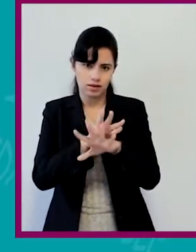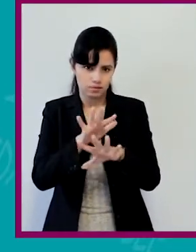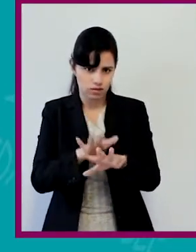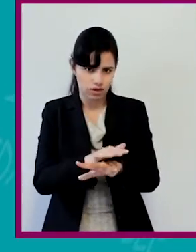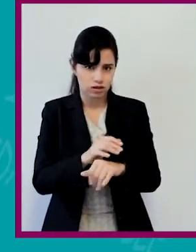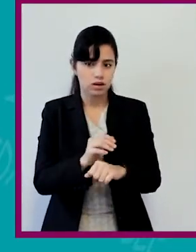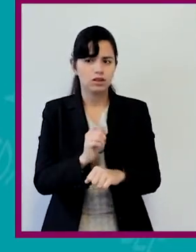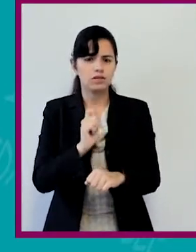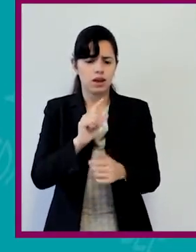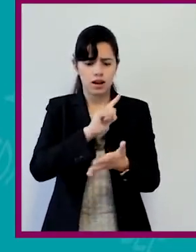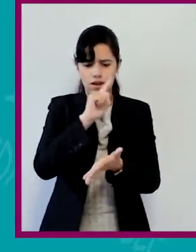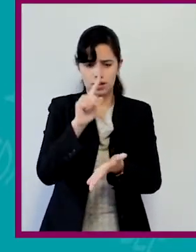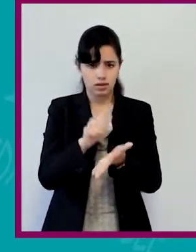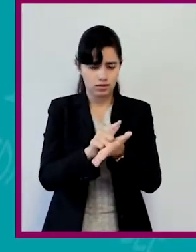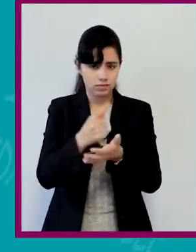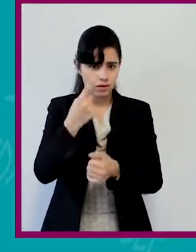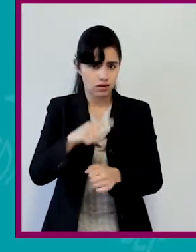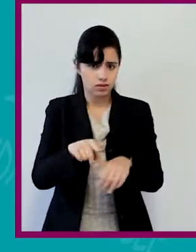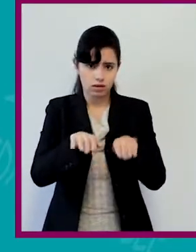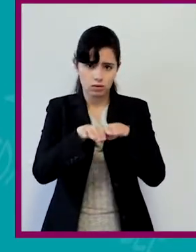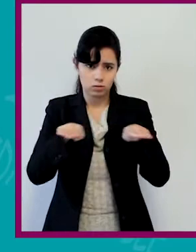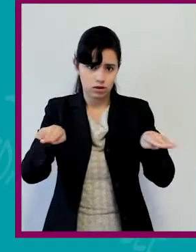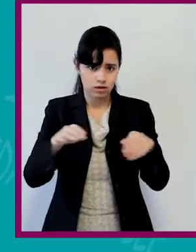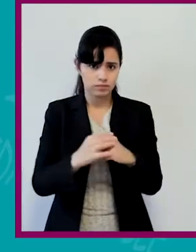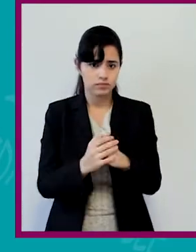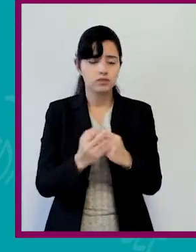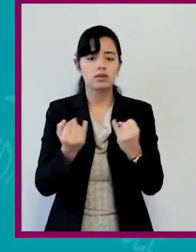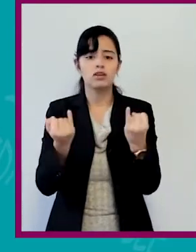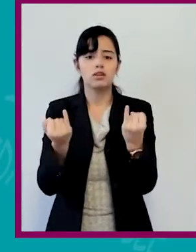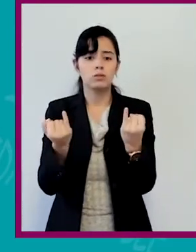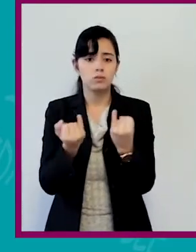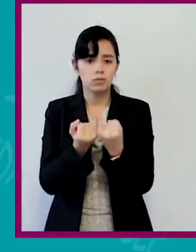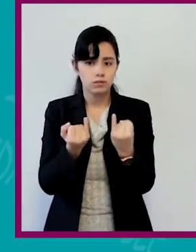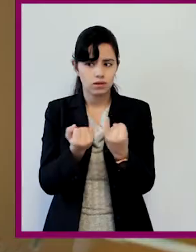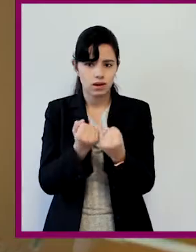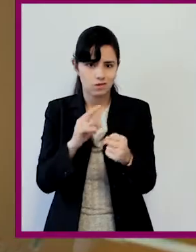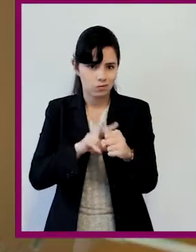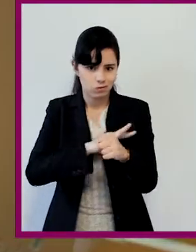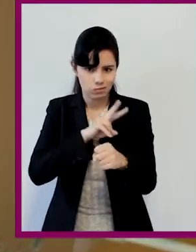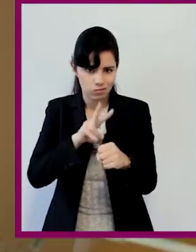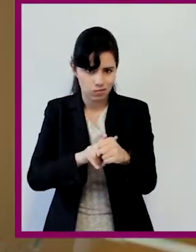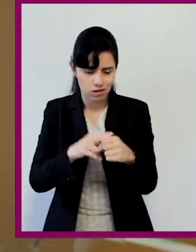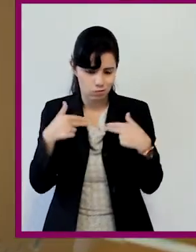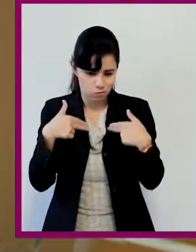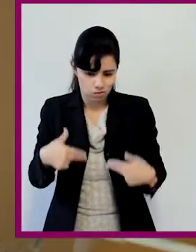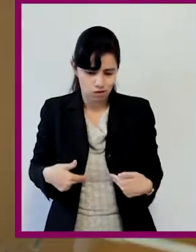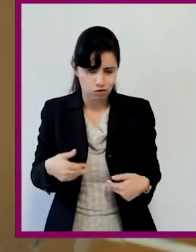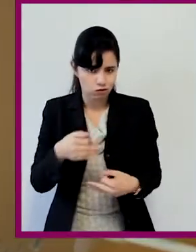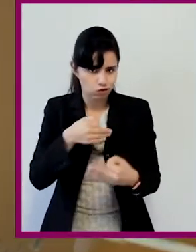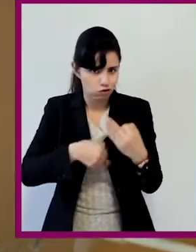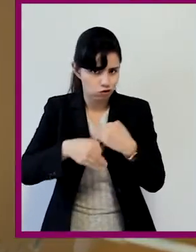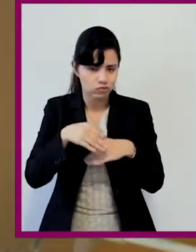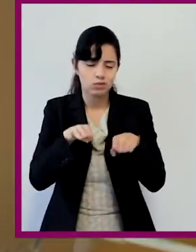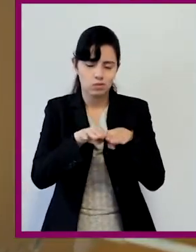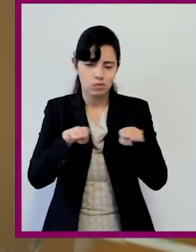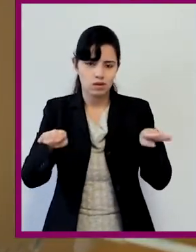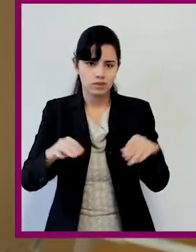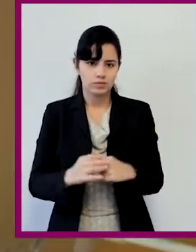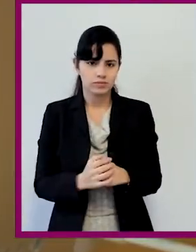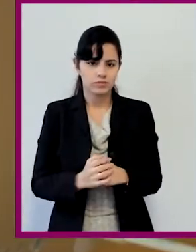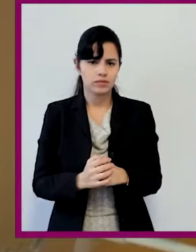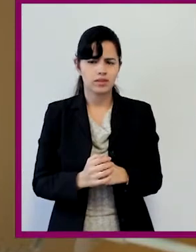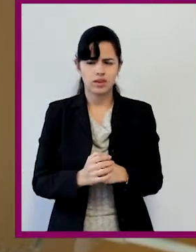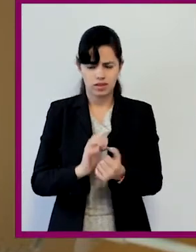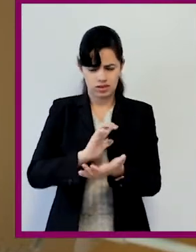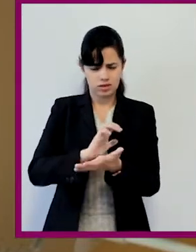somos iguales también por naturaleza humana. ¿Cómo se define la discriminación y qué tipos de